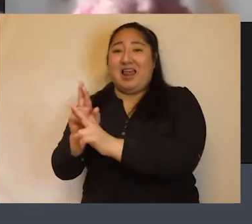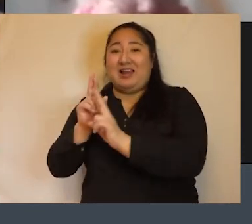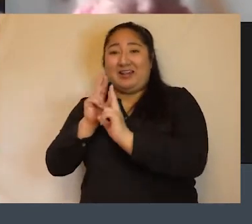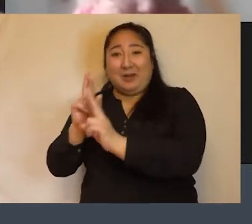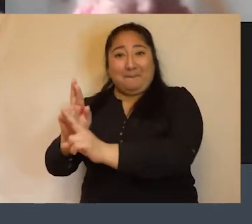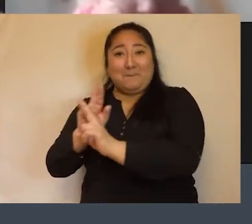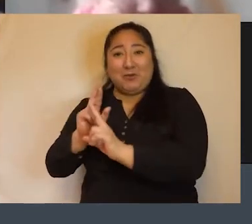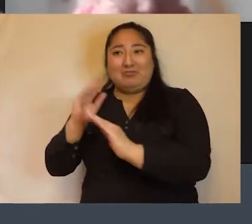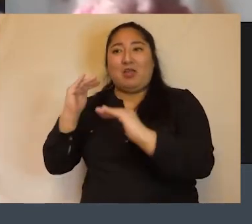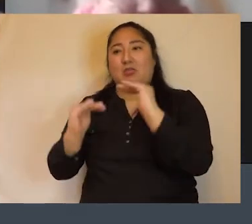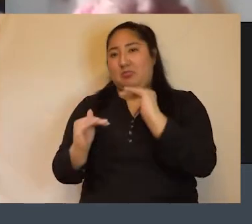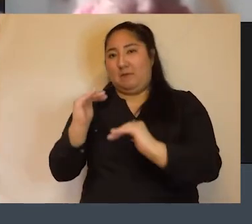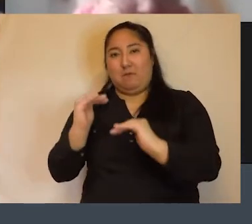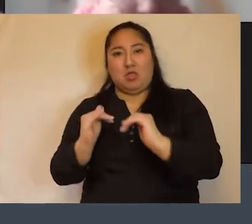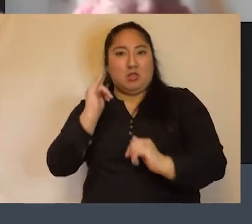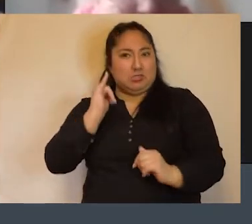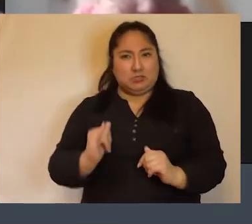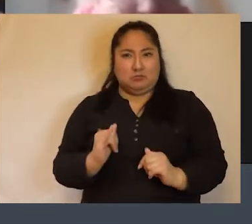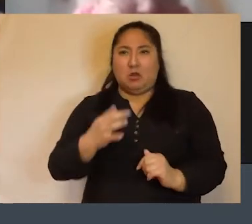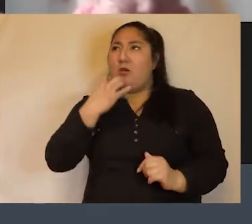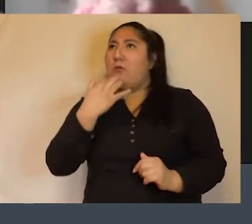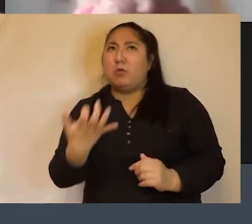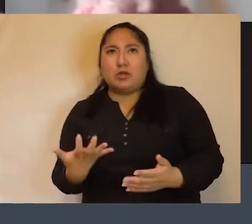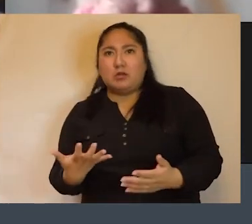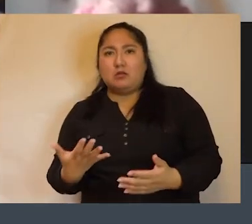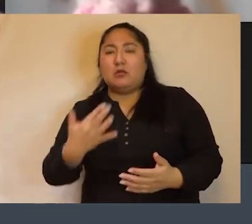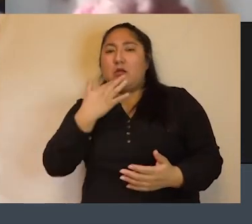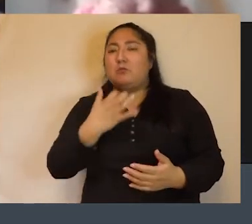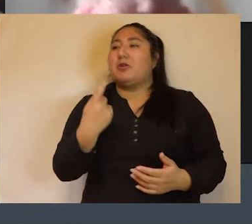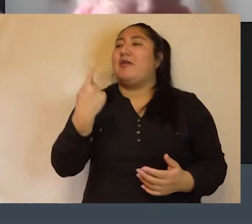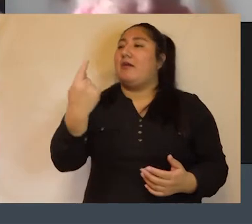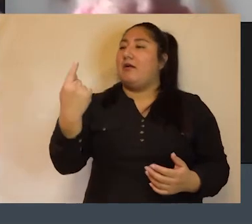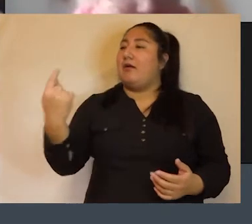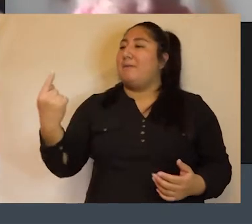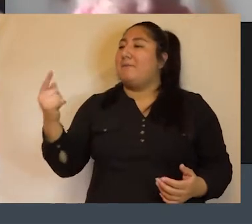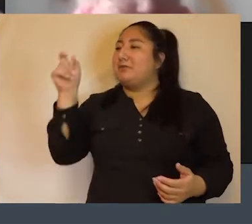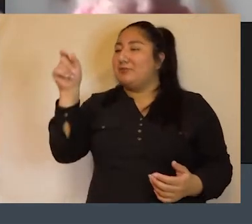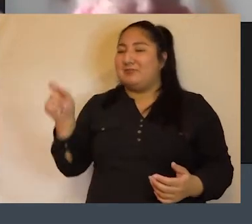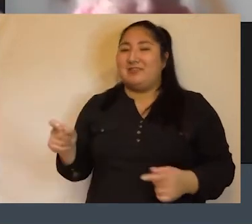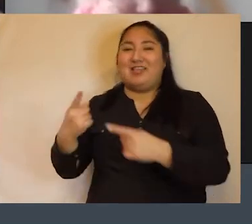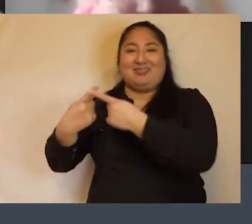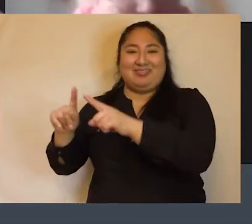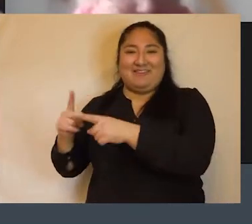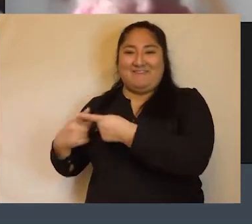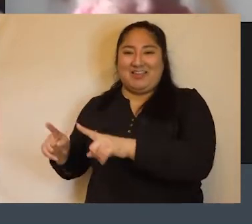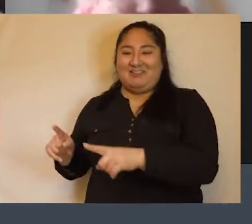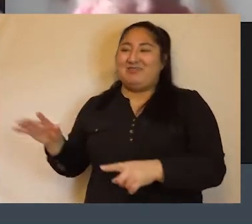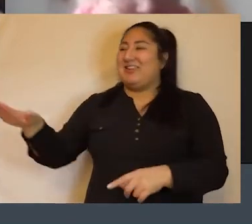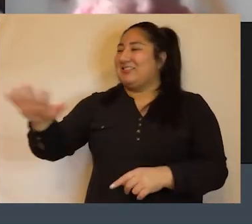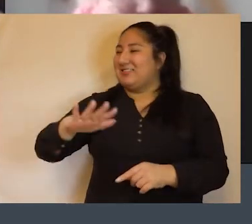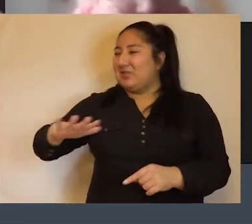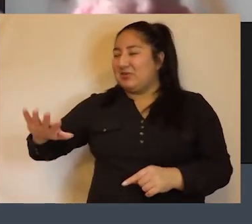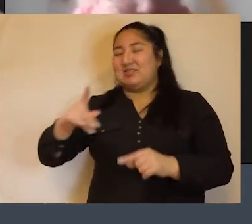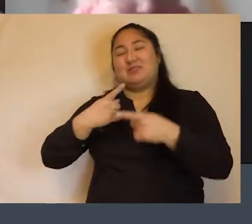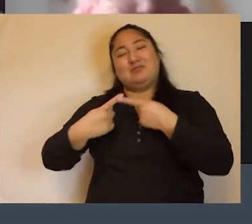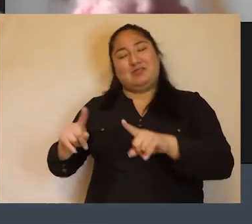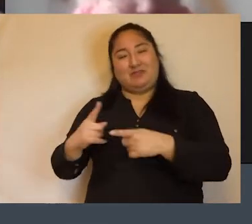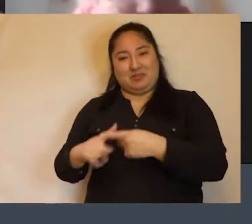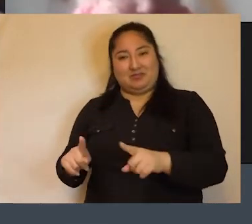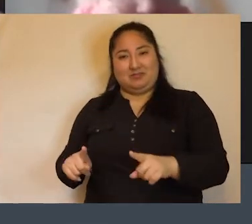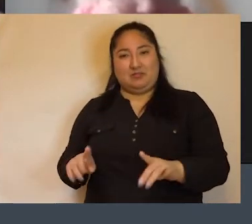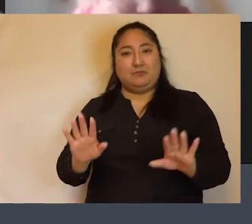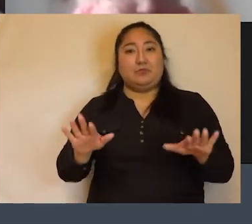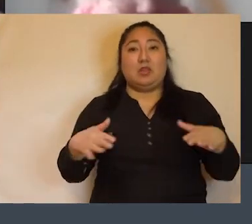respuesta de la mayoría de las preguntas es depende. ¿Y por qué? Porque cada persona es diferente y cada uno tiene una situación